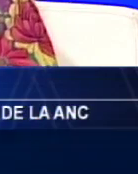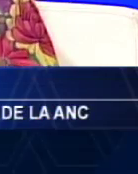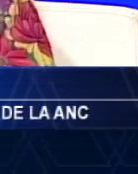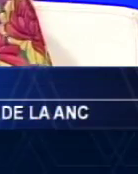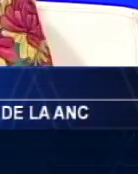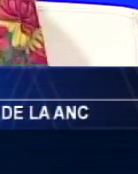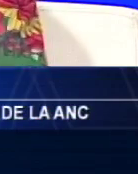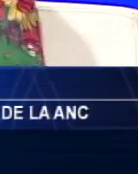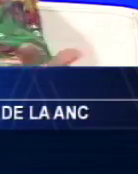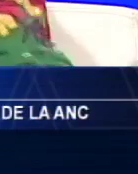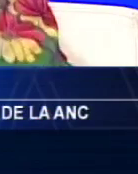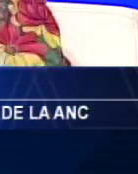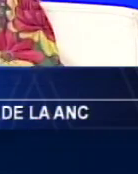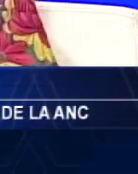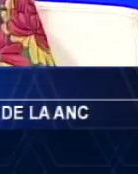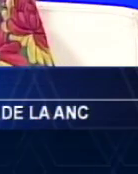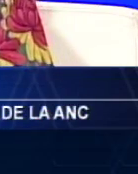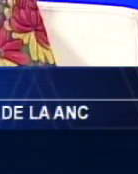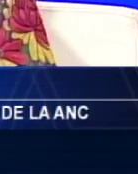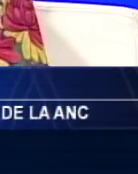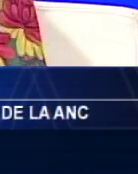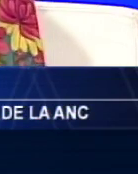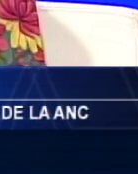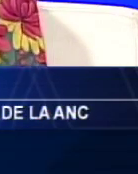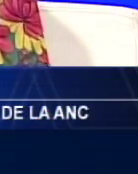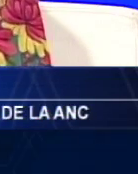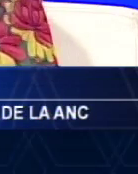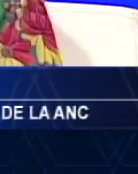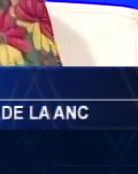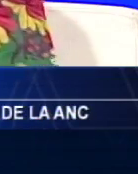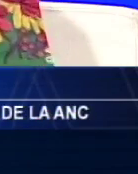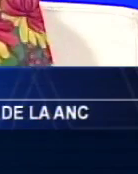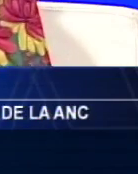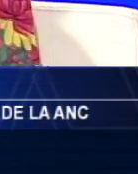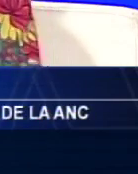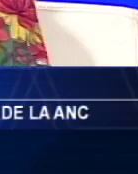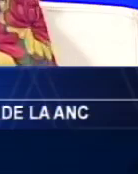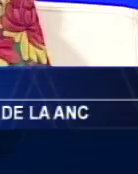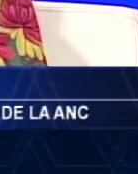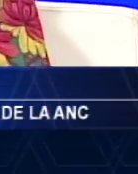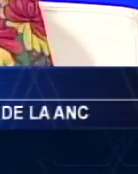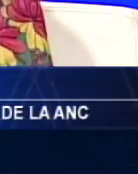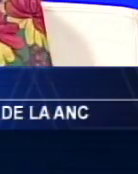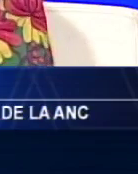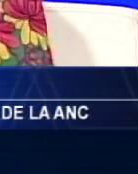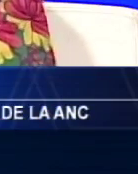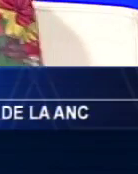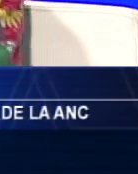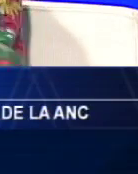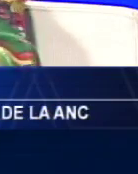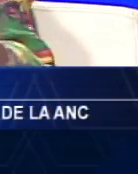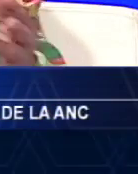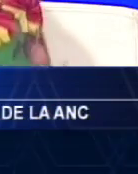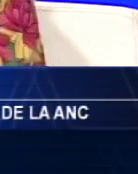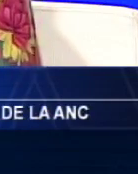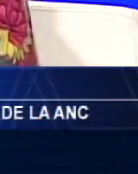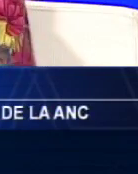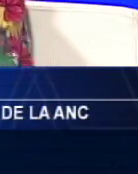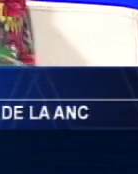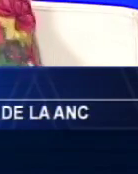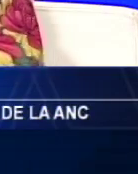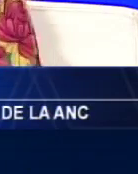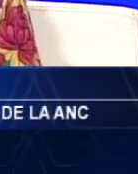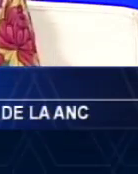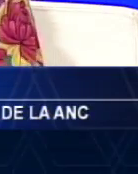los proyectos y que sea el pueblo el que tome la decisión, de manera que aquí nadie pone en duda de que, así como se ha